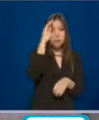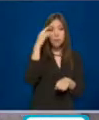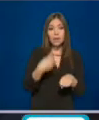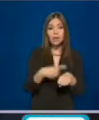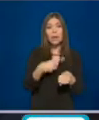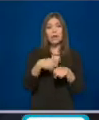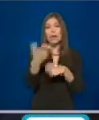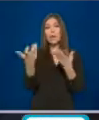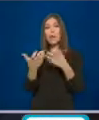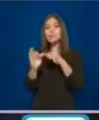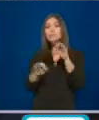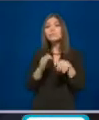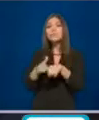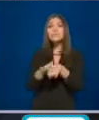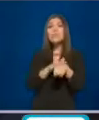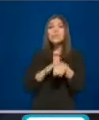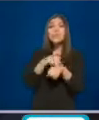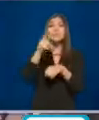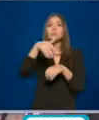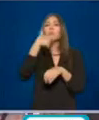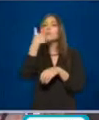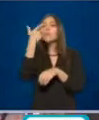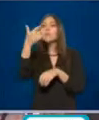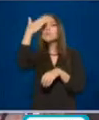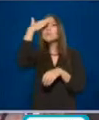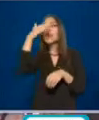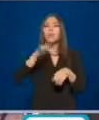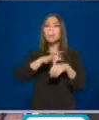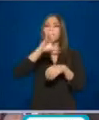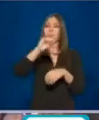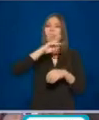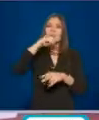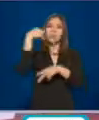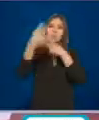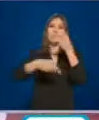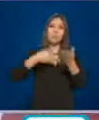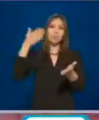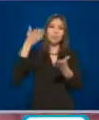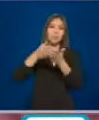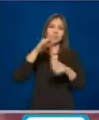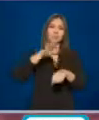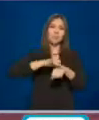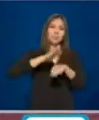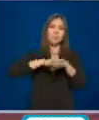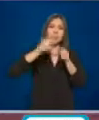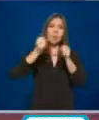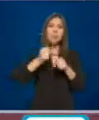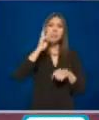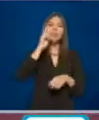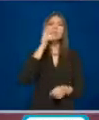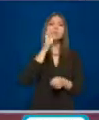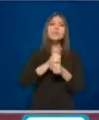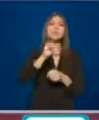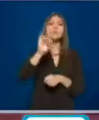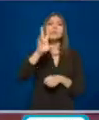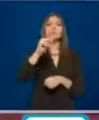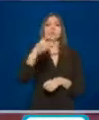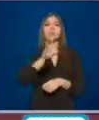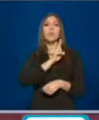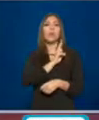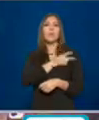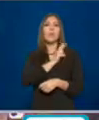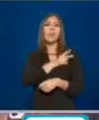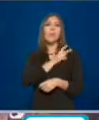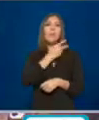no evoluciona de forma normal, entonces irse al médico inmediatamente para ver si es el virus de Coxsackie